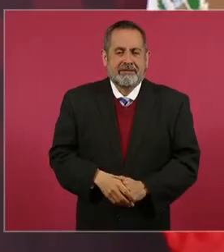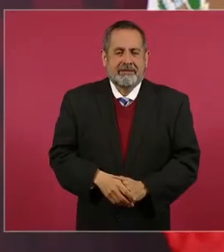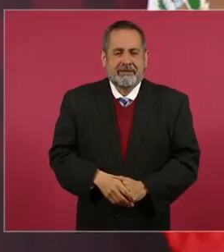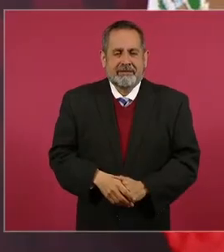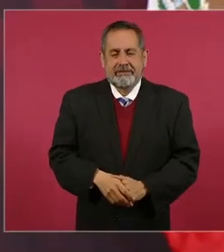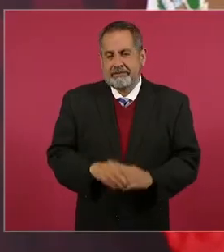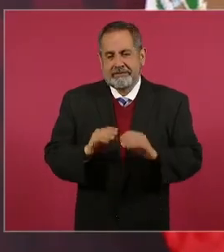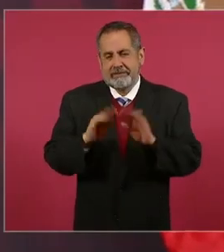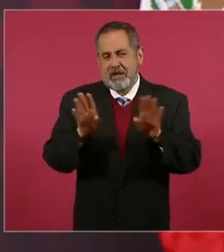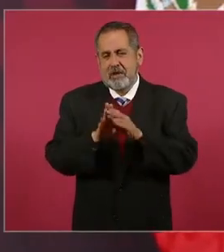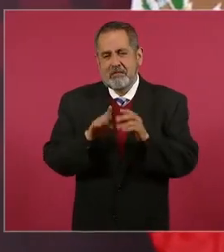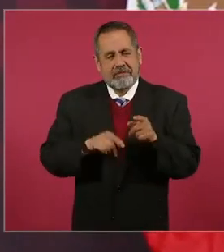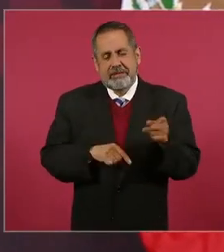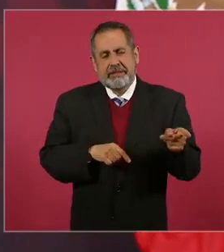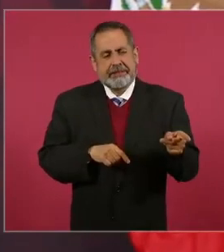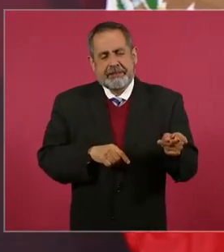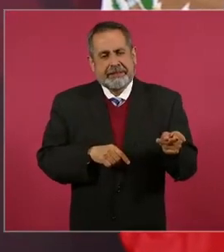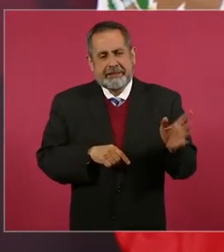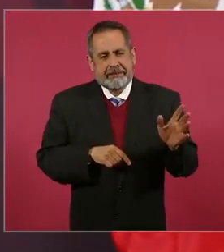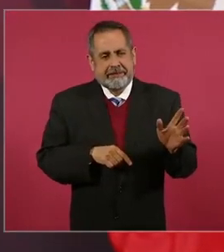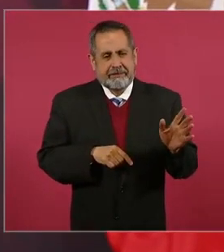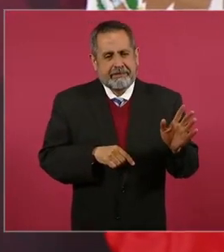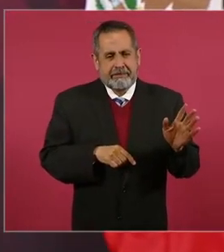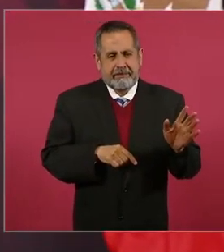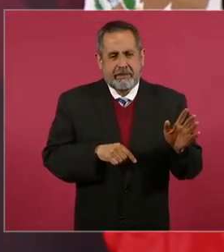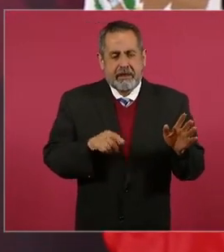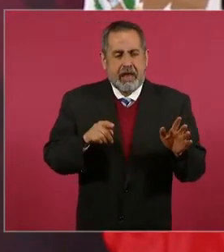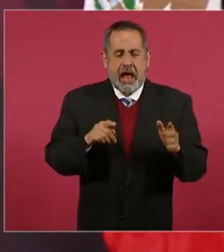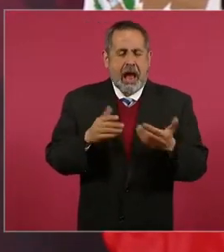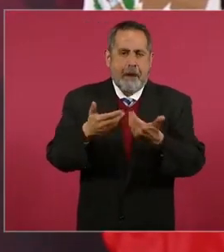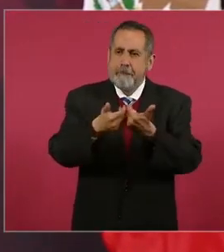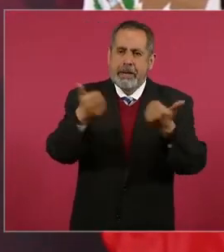Y claro que no tienen nada que ver con las posturas del Papa,